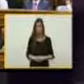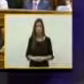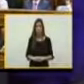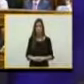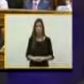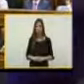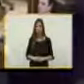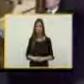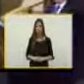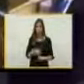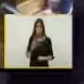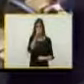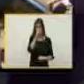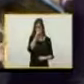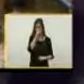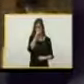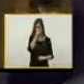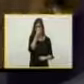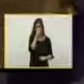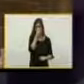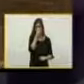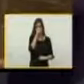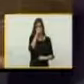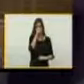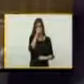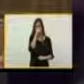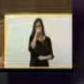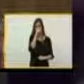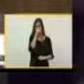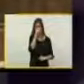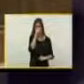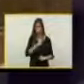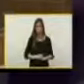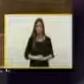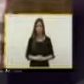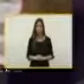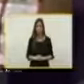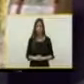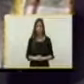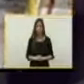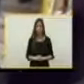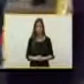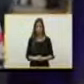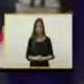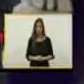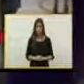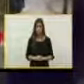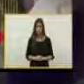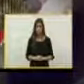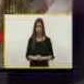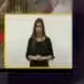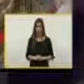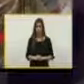este proceso dilatado en el tiempo, pues de casi dos meses, que se proyecta hacia el futuro? ¿Va a haber una presión para que se acuerde? Yo sostengo la hipótesis de que hay una